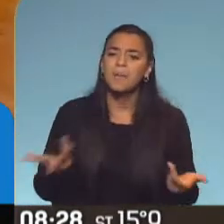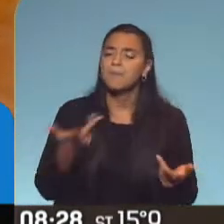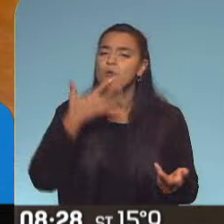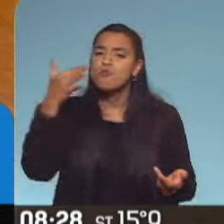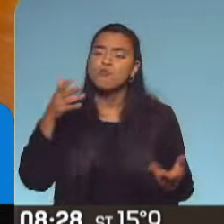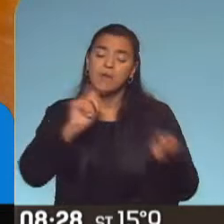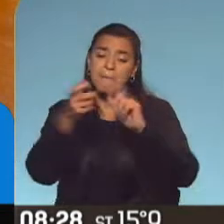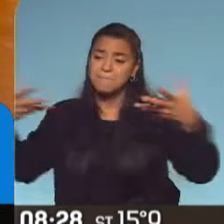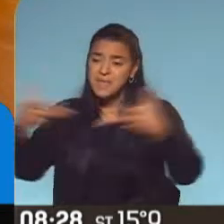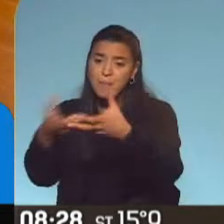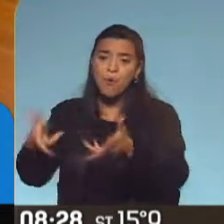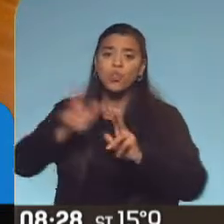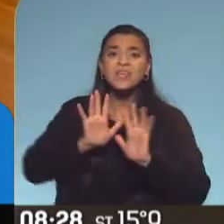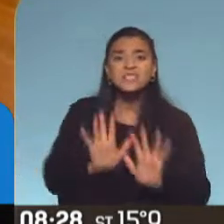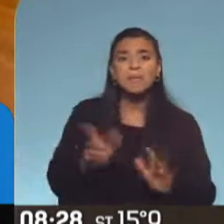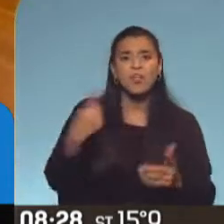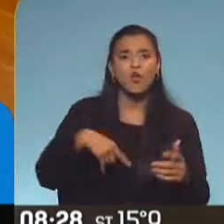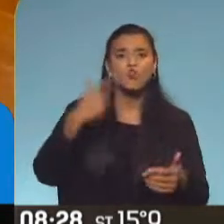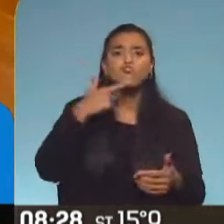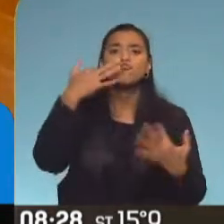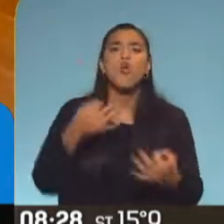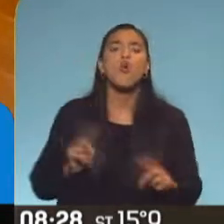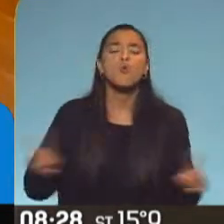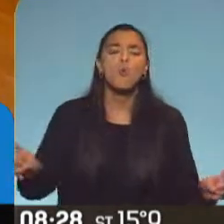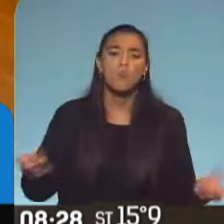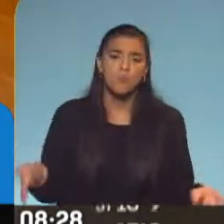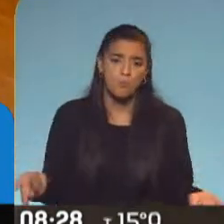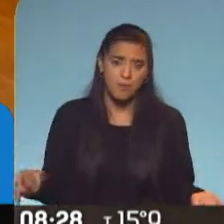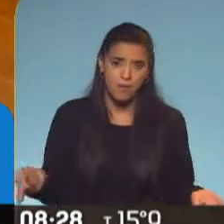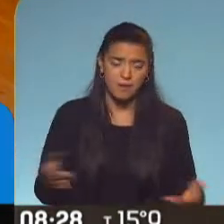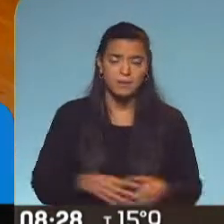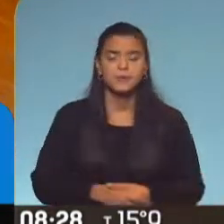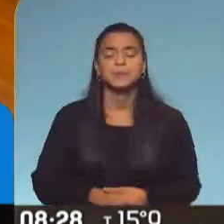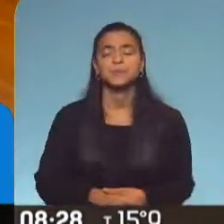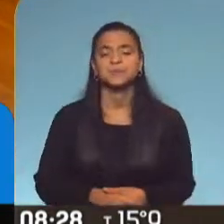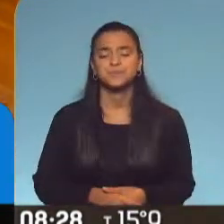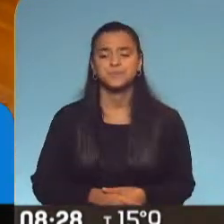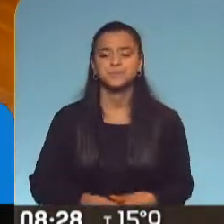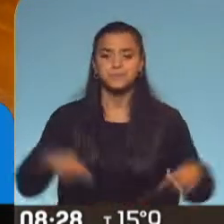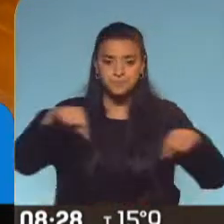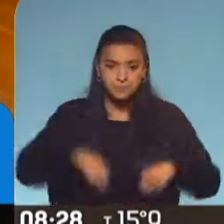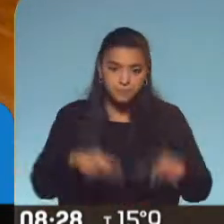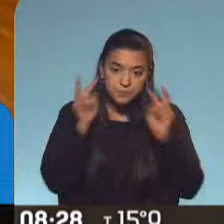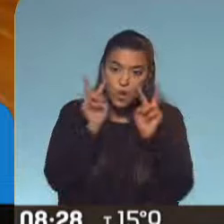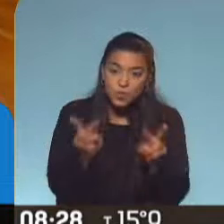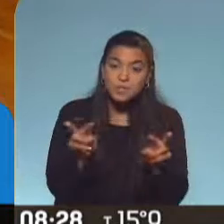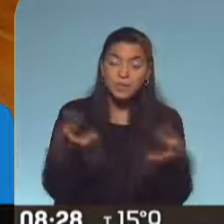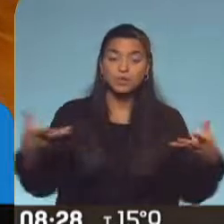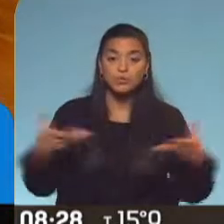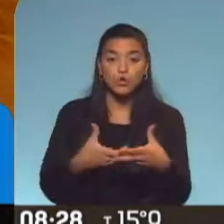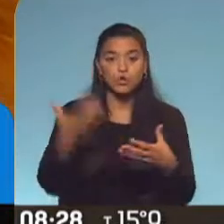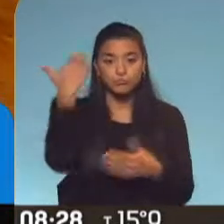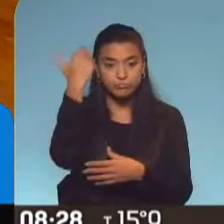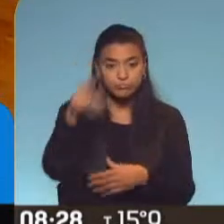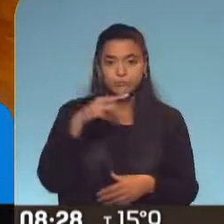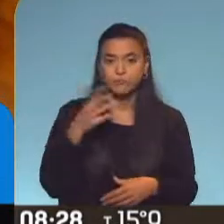cumple. No solo el gobierno de la ciudad, sino también lo que ha sido su matriz histórica. Y en este observatorio, por ejemplo, se